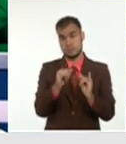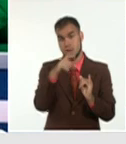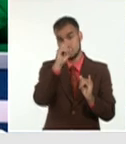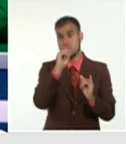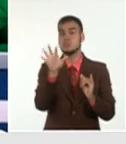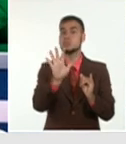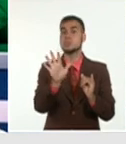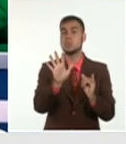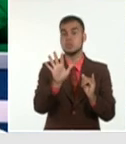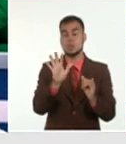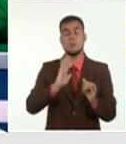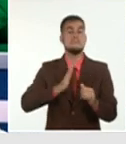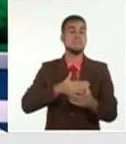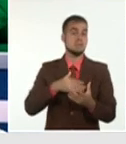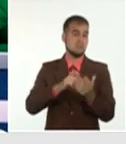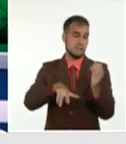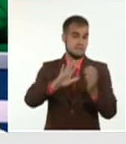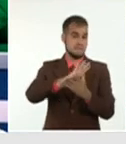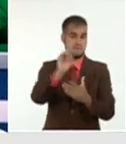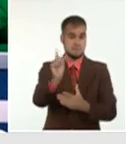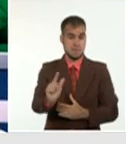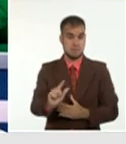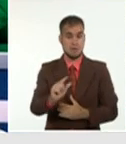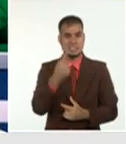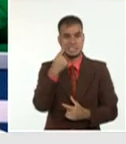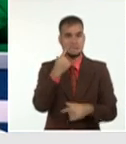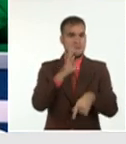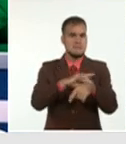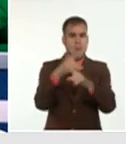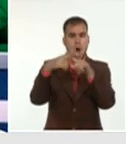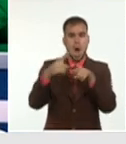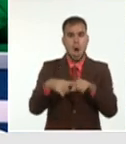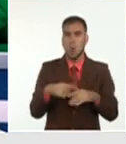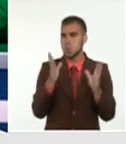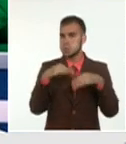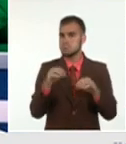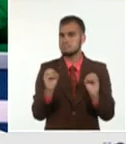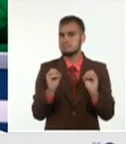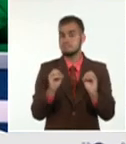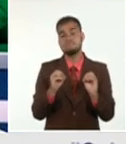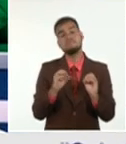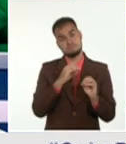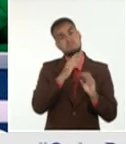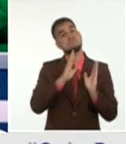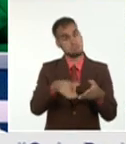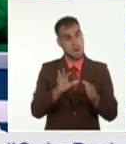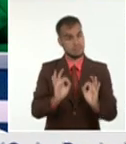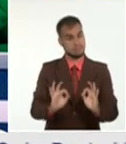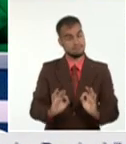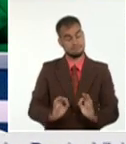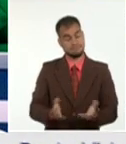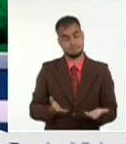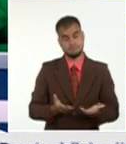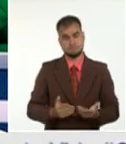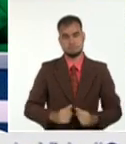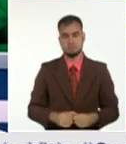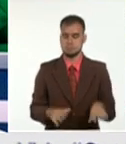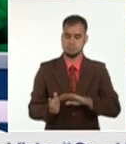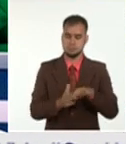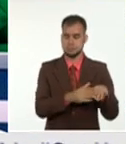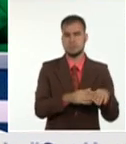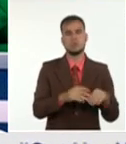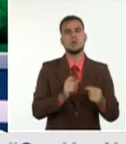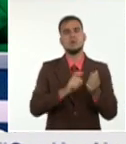de Mayabeque, que no tenía ningún antecedente de enfermedad. En la provincia de Cienfuegos